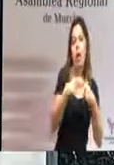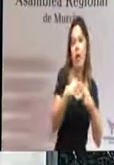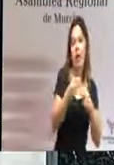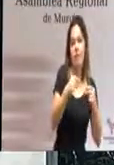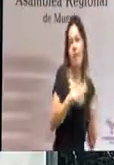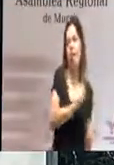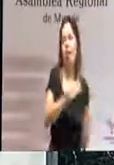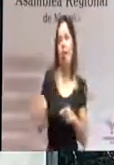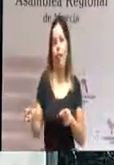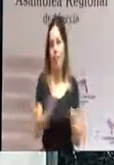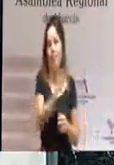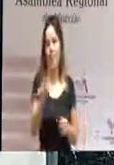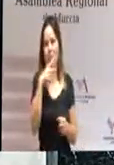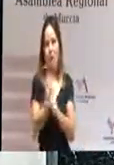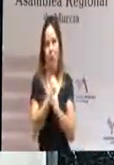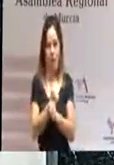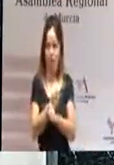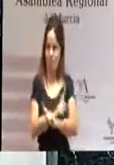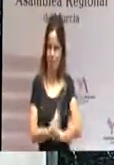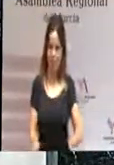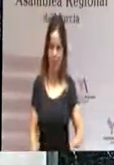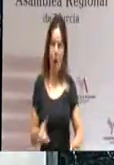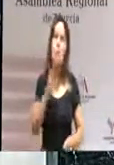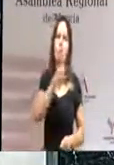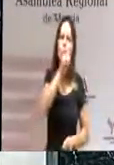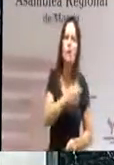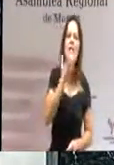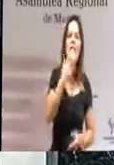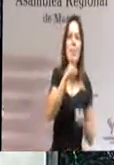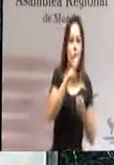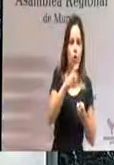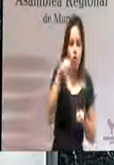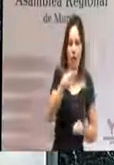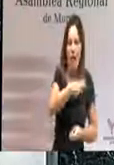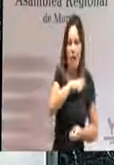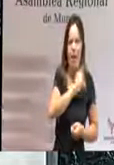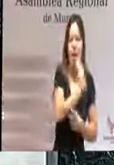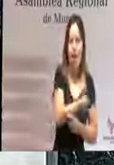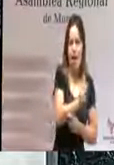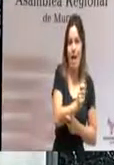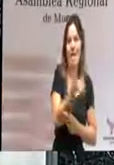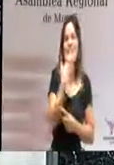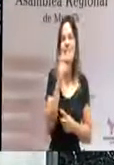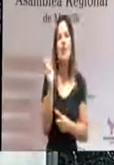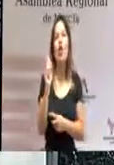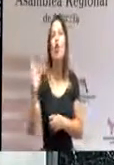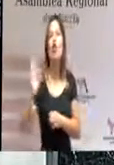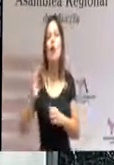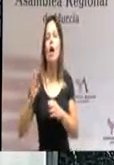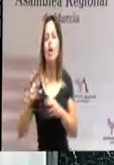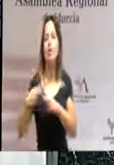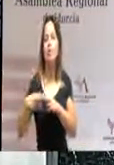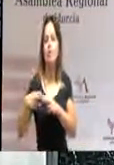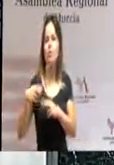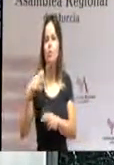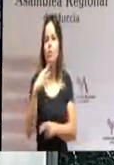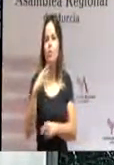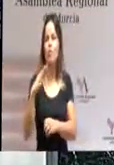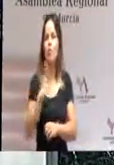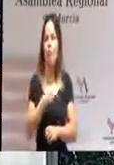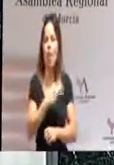Patriota es el que paga sus impuestos en España y defiende a su pueblo frente a la tropa de Suiza y Panamá. Señor presidente,